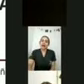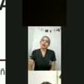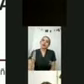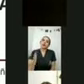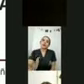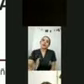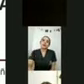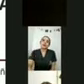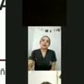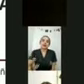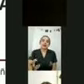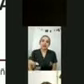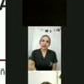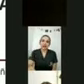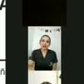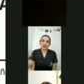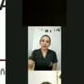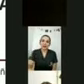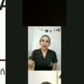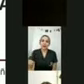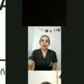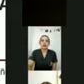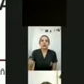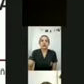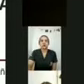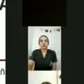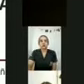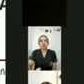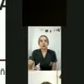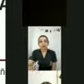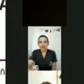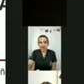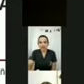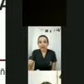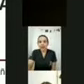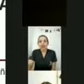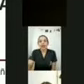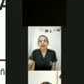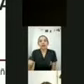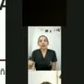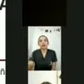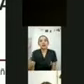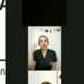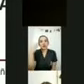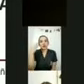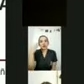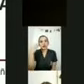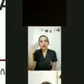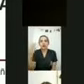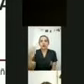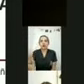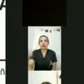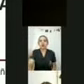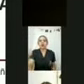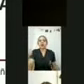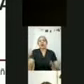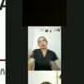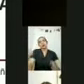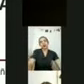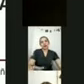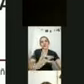memoria, ellos recuerdan palabras claves en medio de su aprendizaje. Saben que esto les ayuda a su